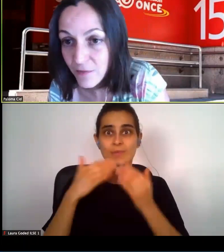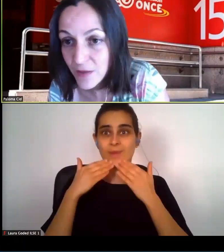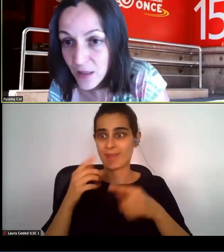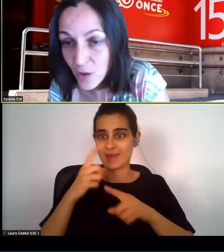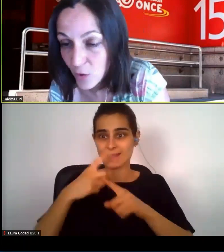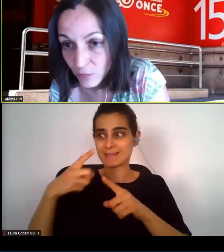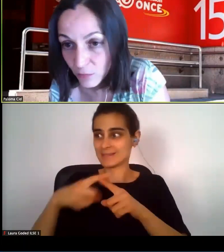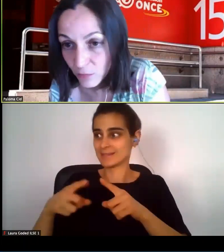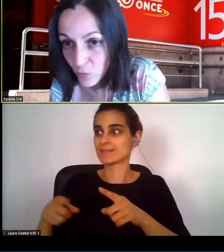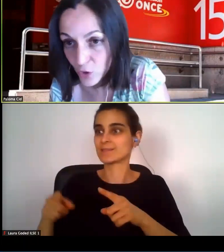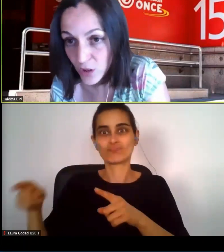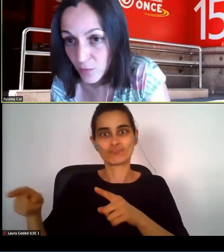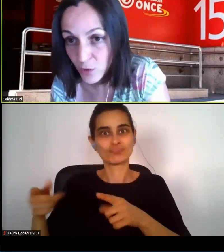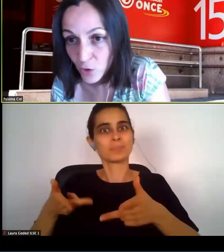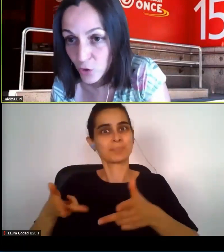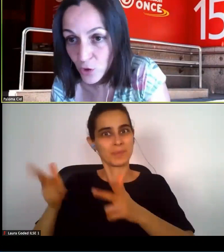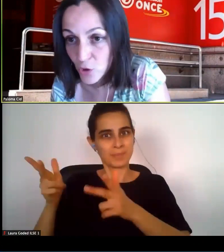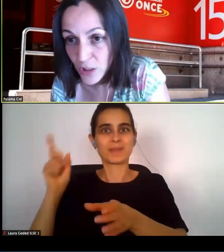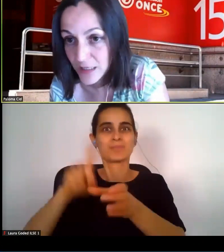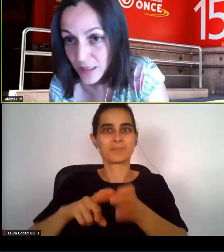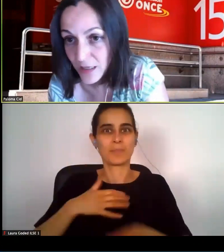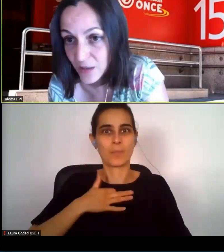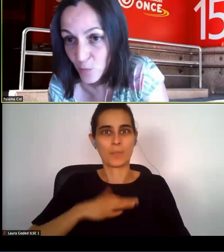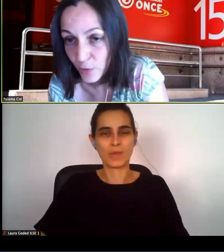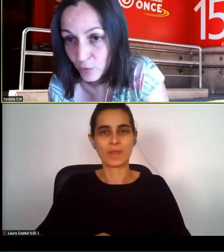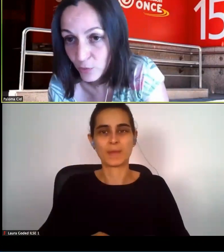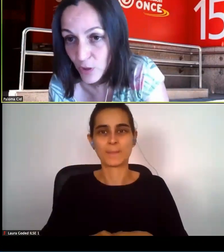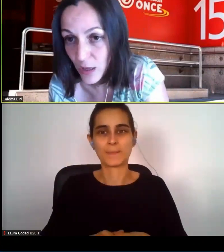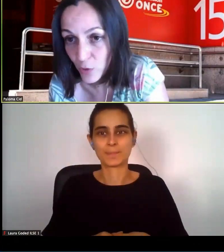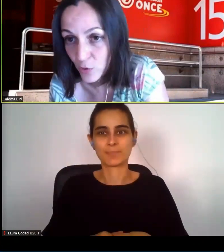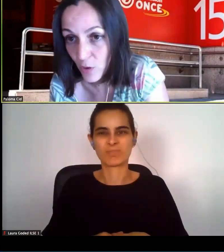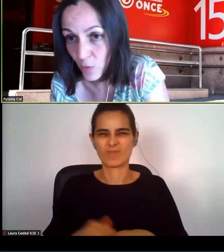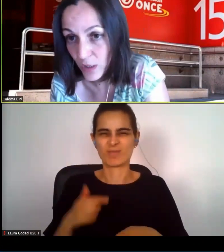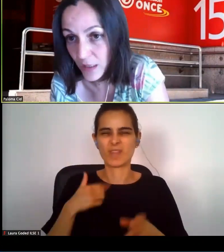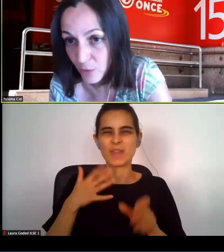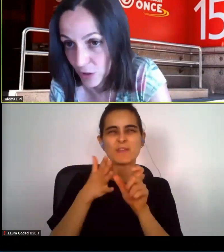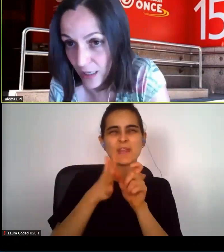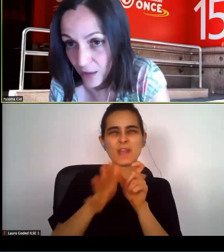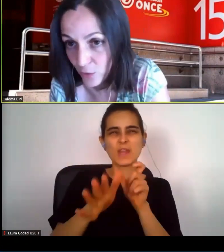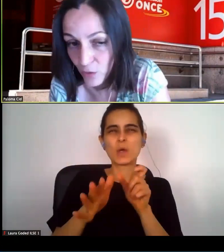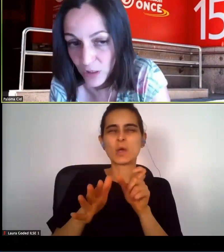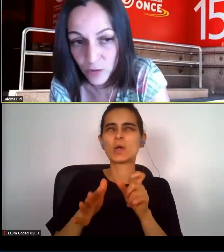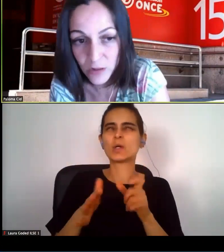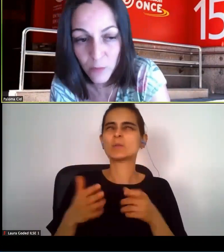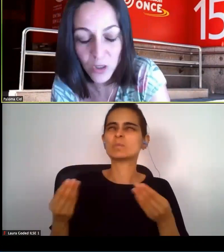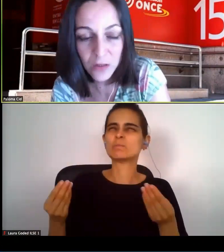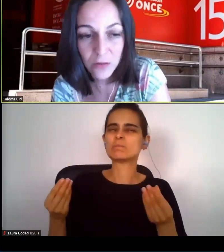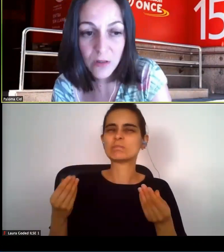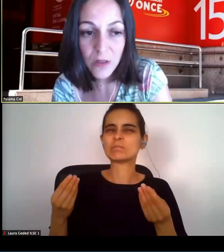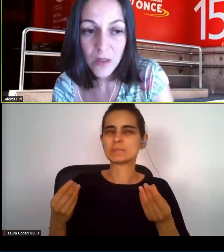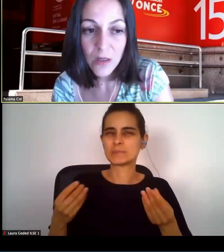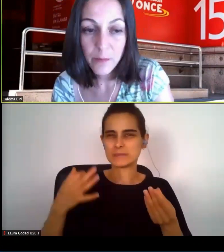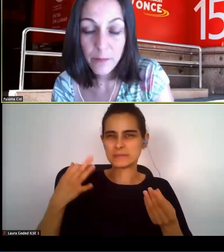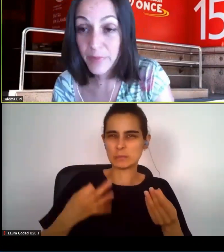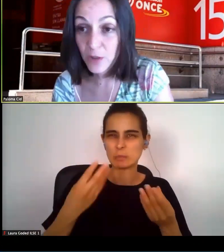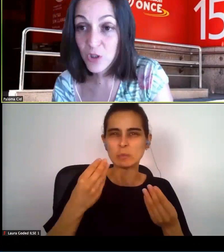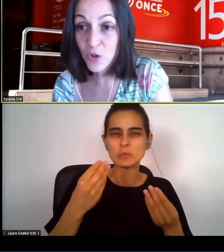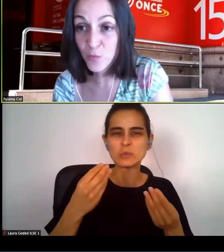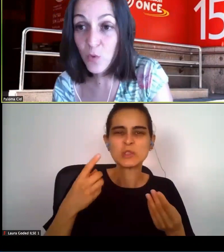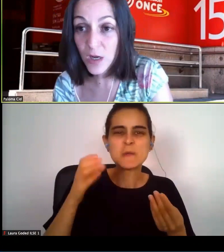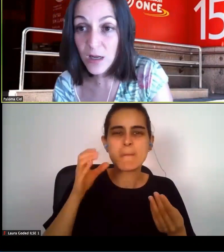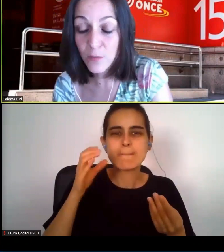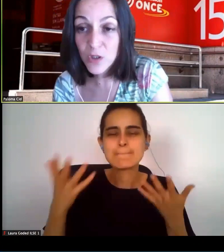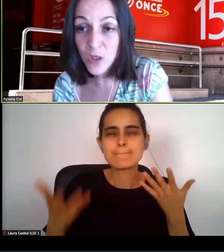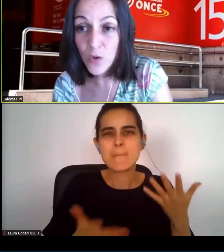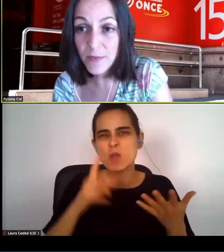la definición, muchos de vosotros no sabéis qué es un producto de apoyo, aunque os lea todo esto tan bonito. Pero si os